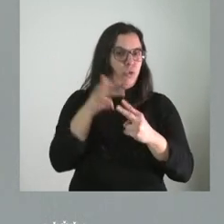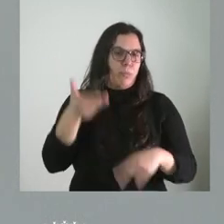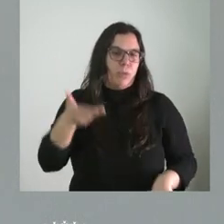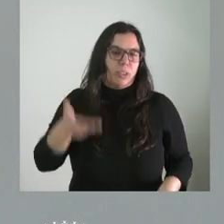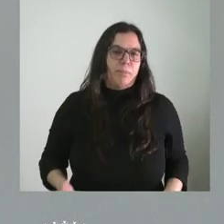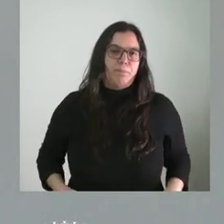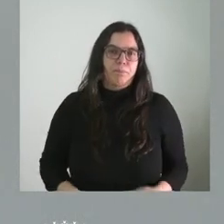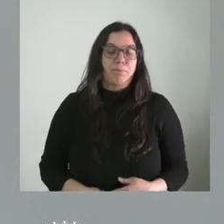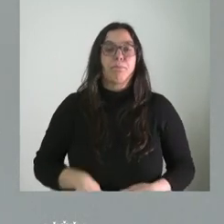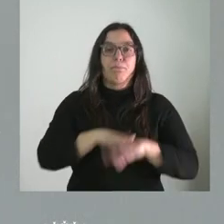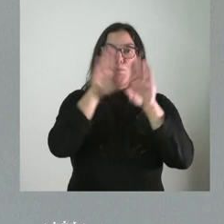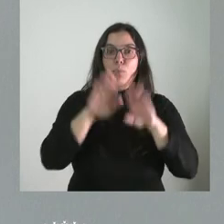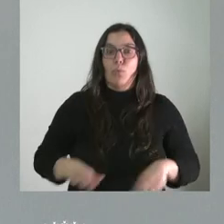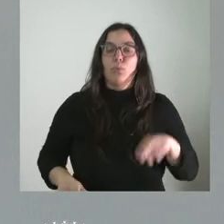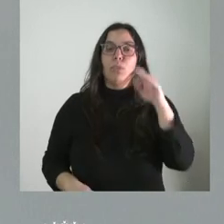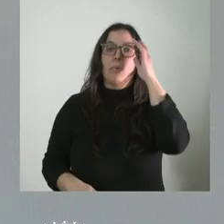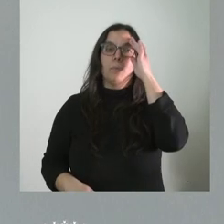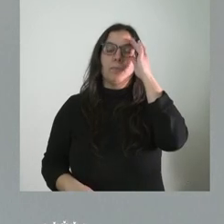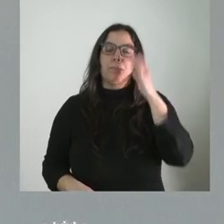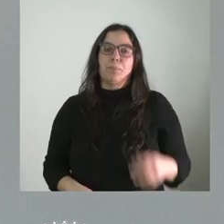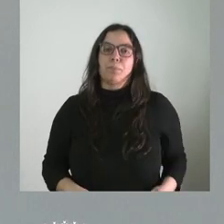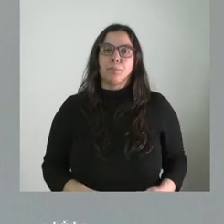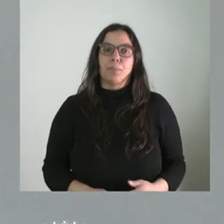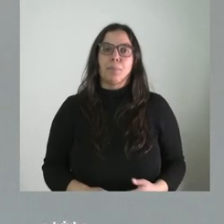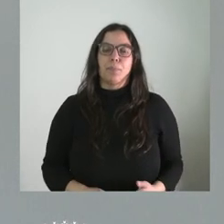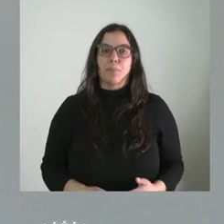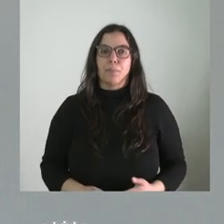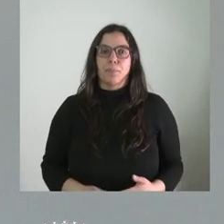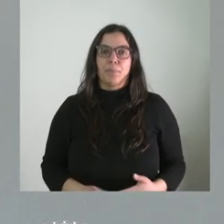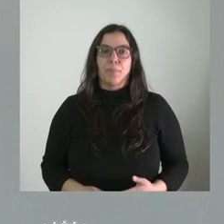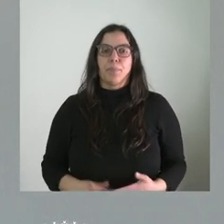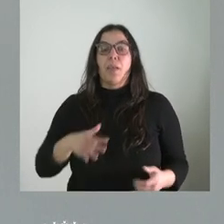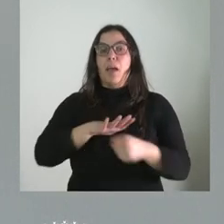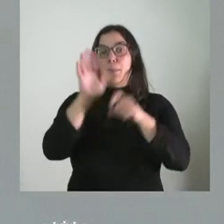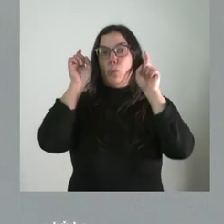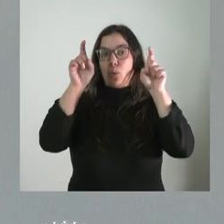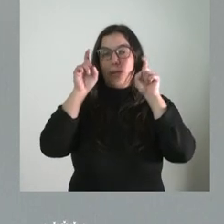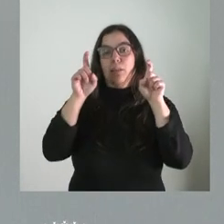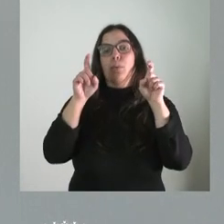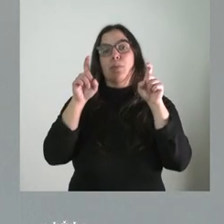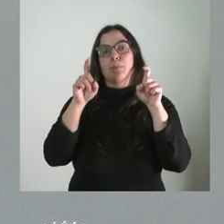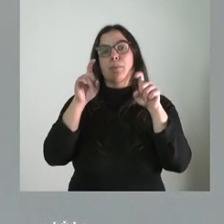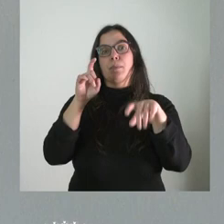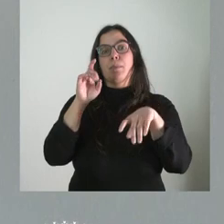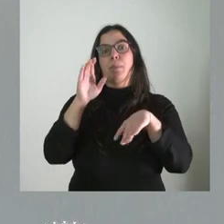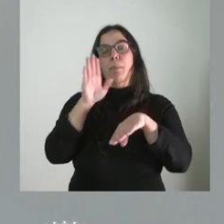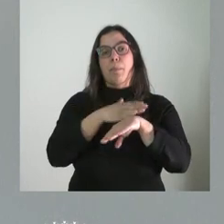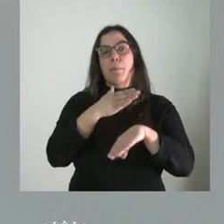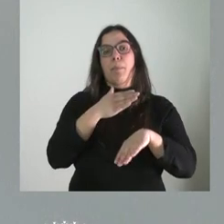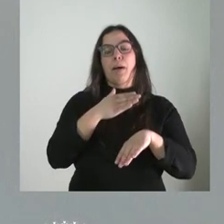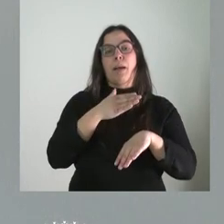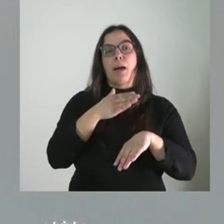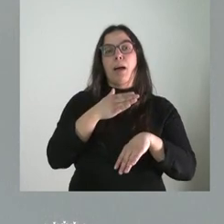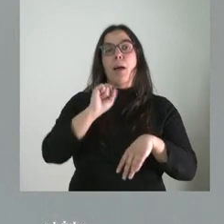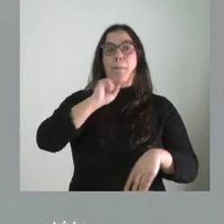relevante Y por último y en el caso de la ámbito educativo para la escolarización del alumnado de atención